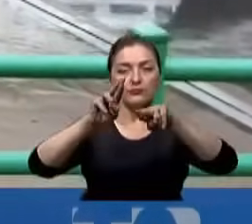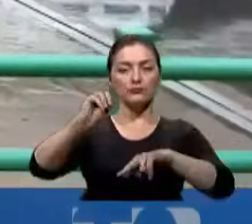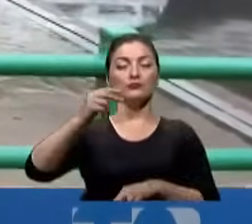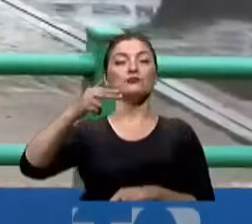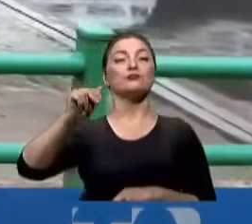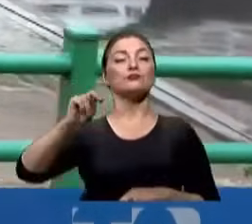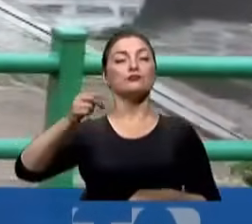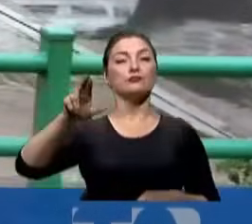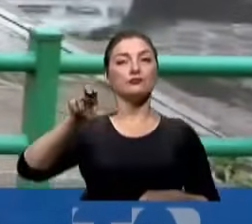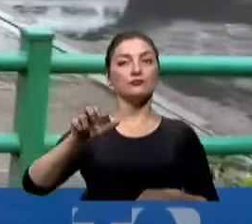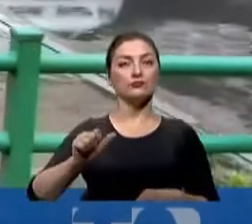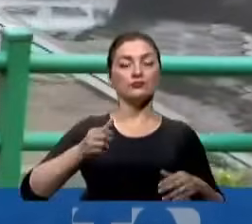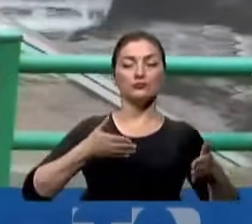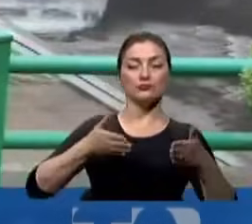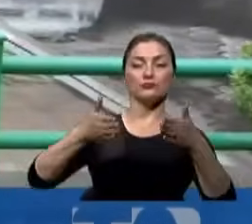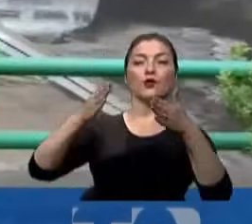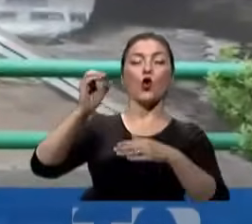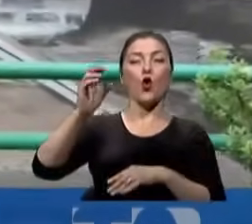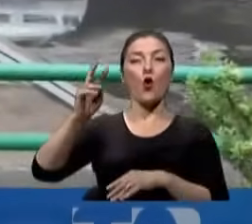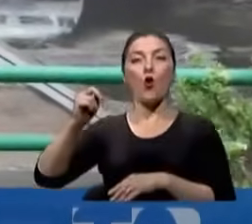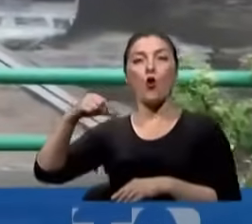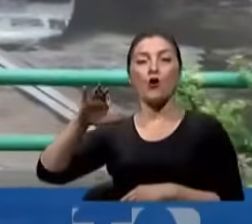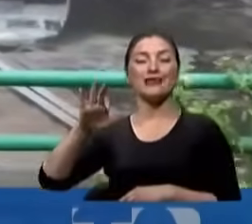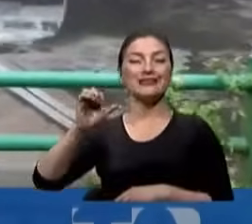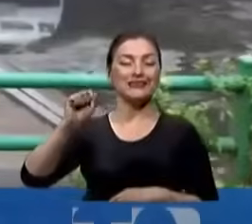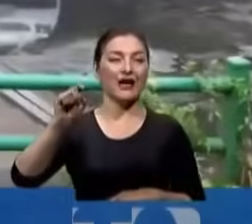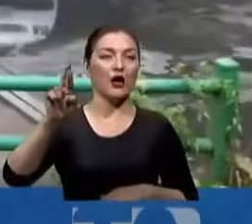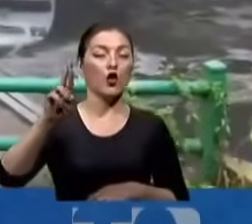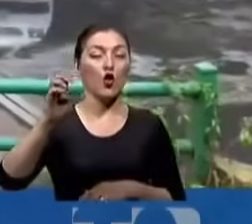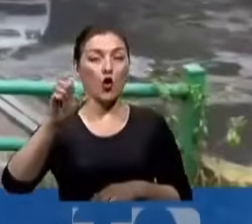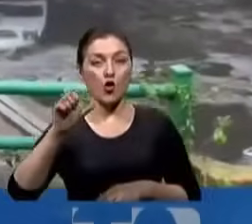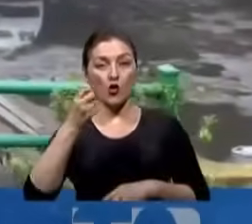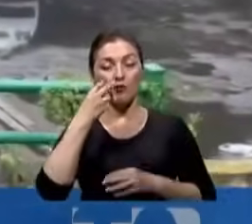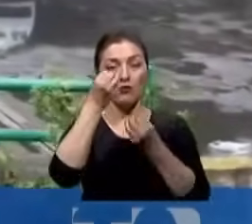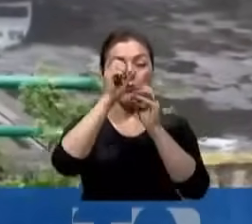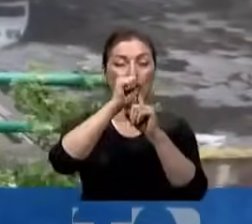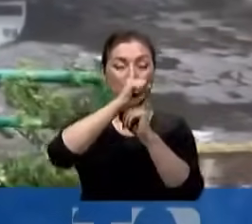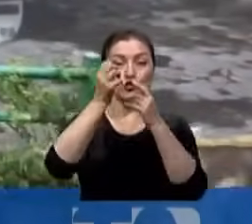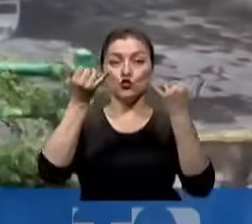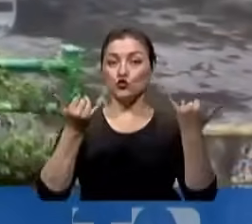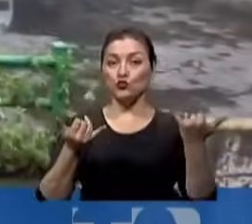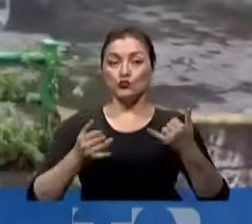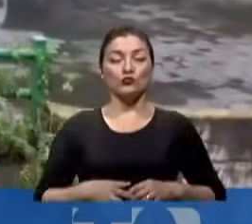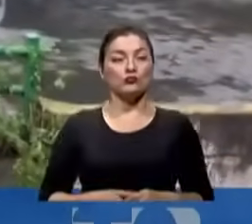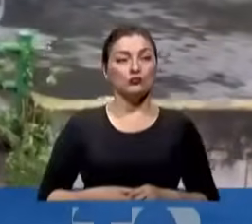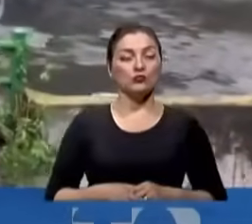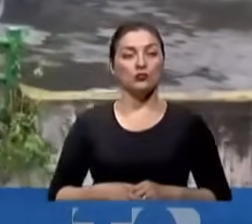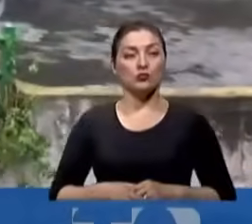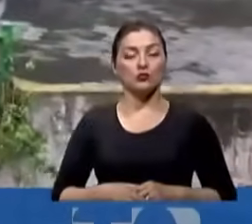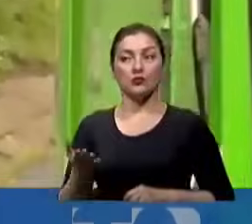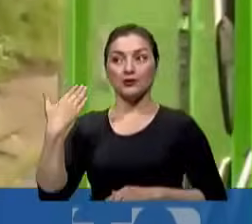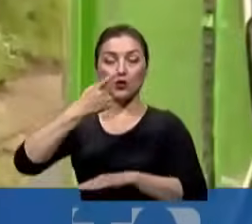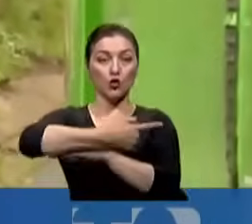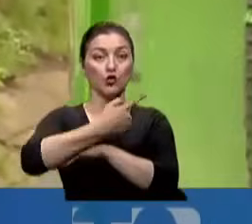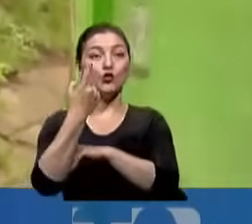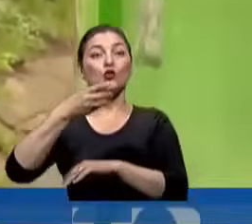está ubicado acá en la avenida Conquistadores para mostrarles y contarles cuál es la situación que se registra en este sector. Luego de que el día